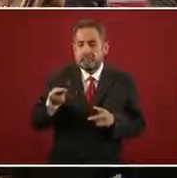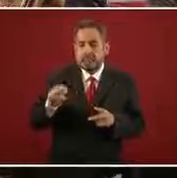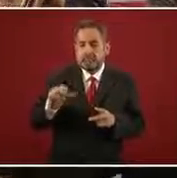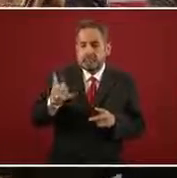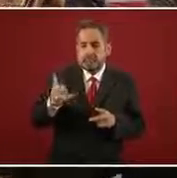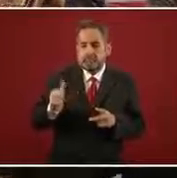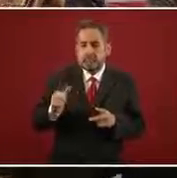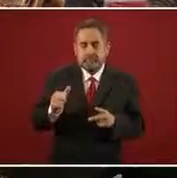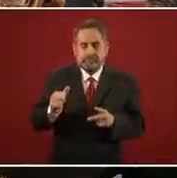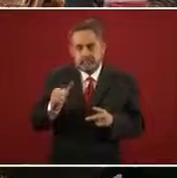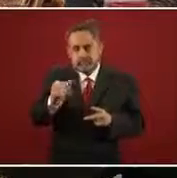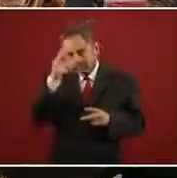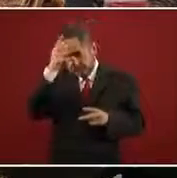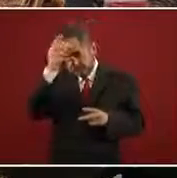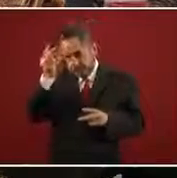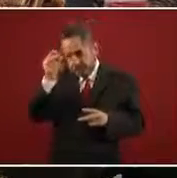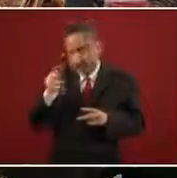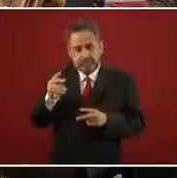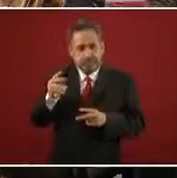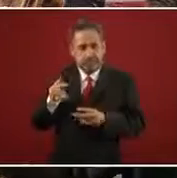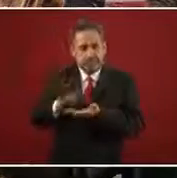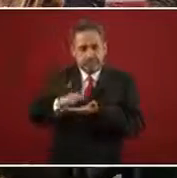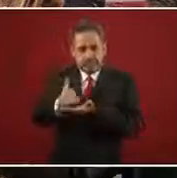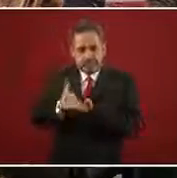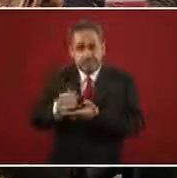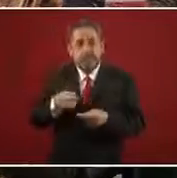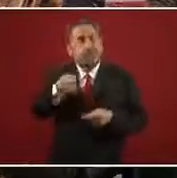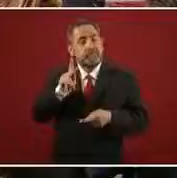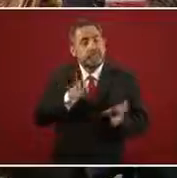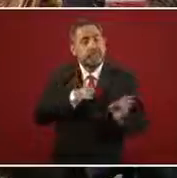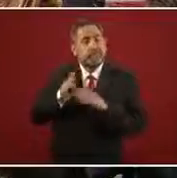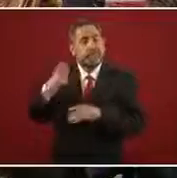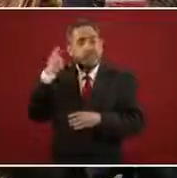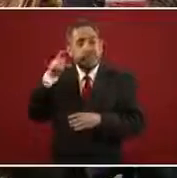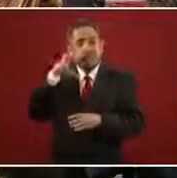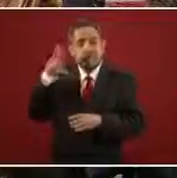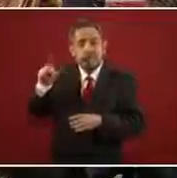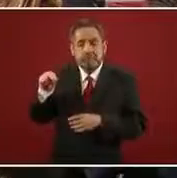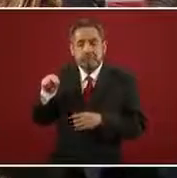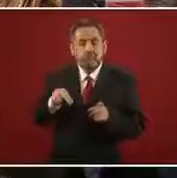hasta pero en el caso de Quintana Roo, ¿sí?